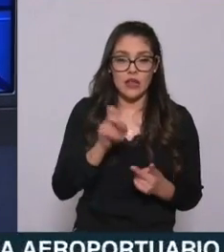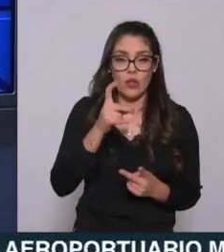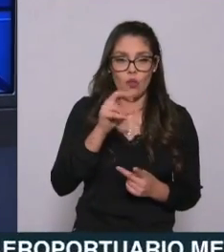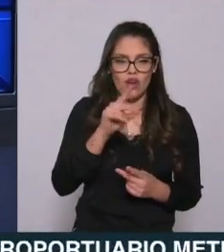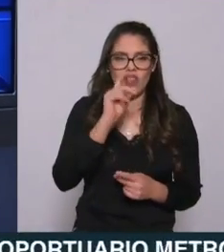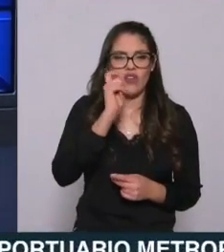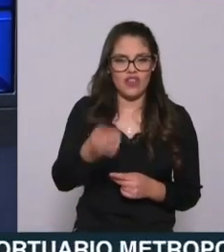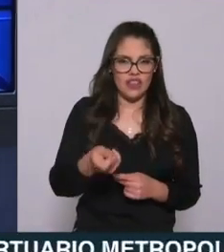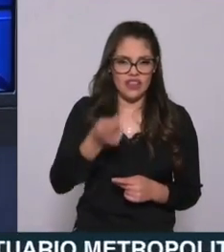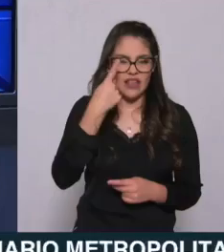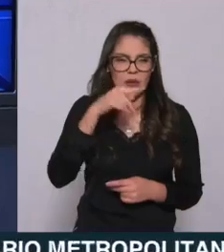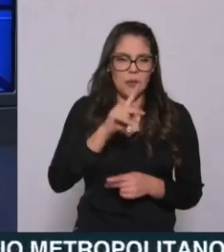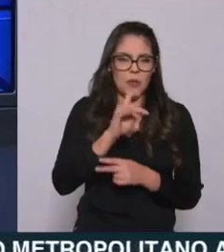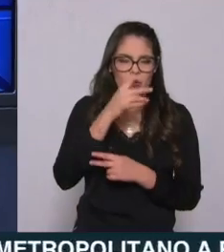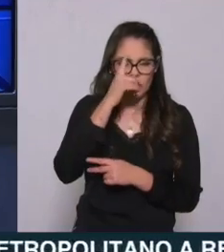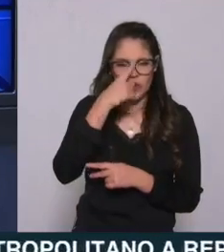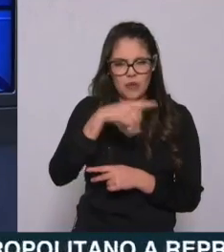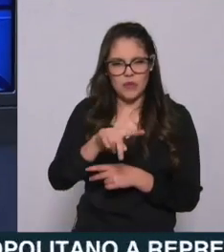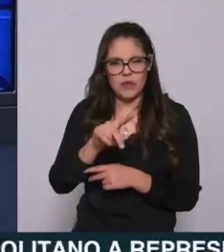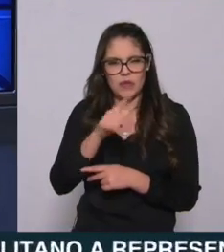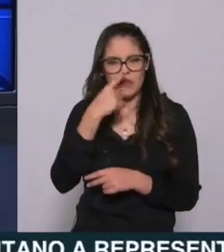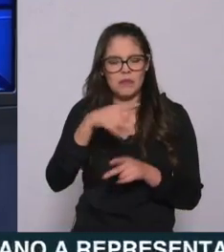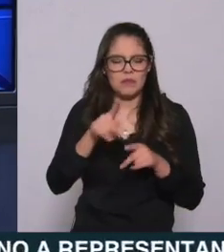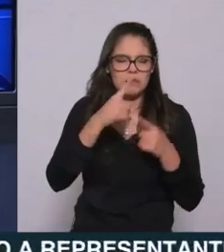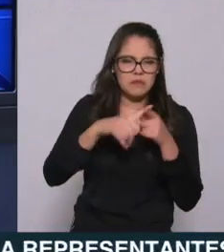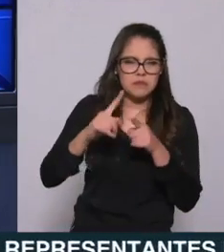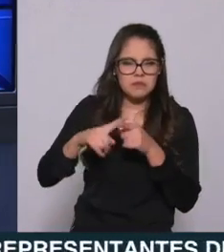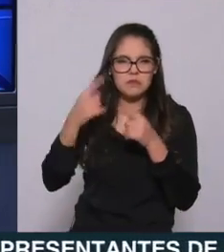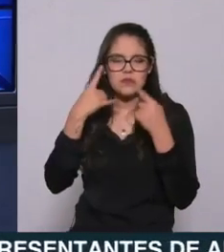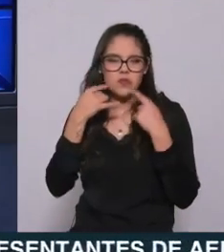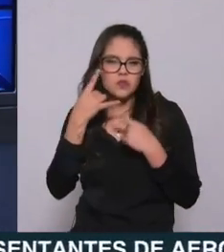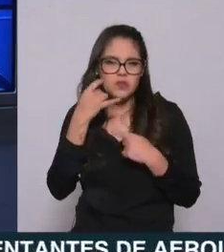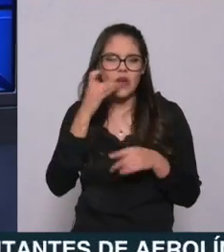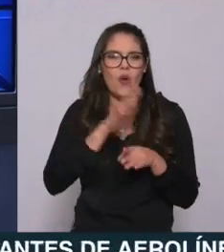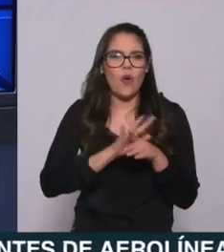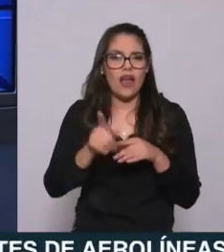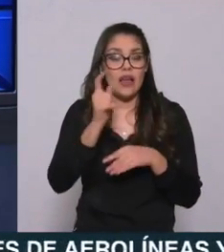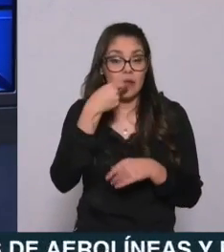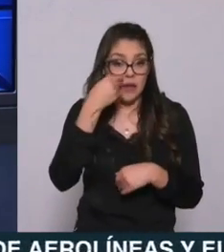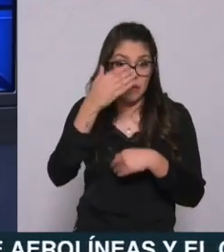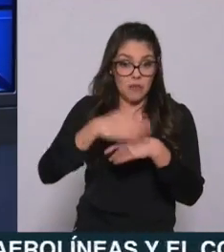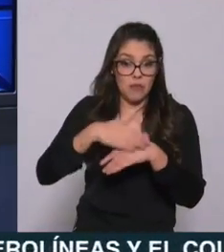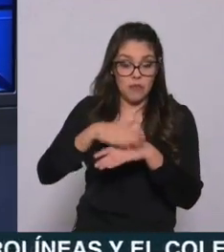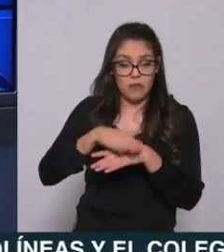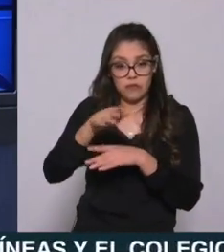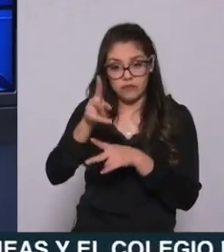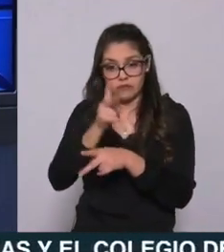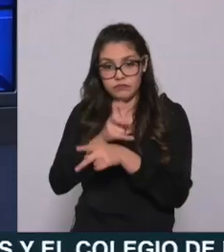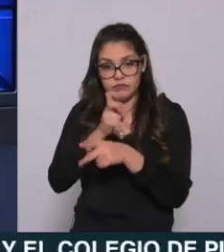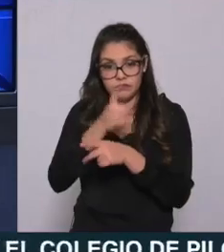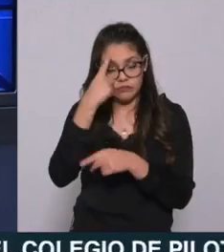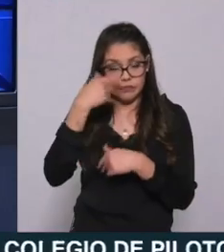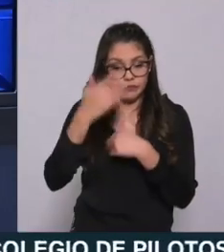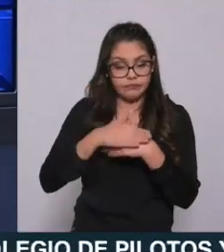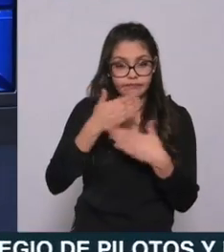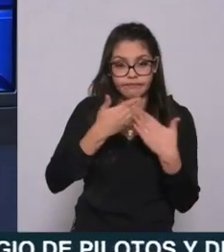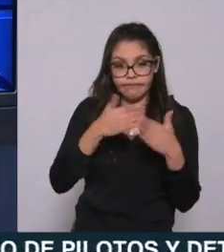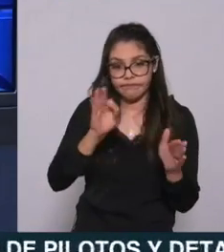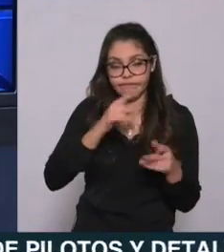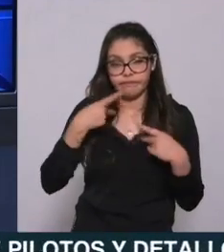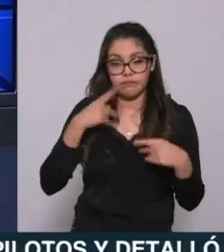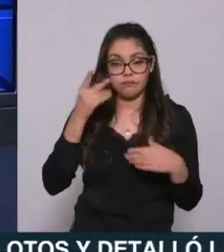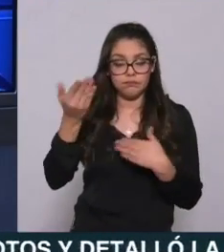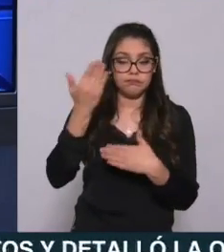productores de Mutis Teatro y Espectáculos para platicarnos los detalles de la convocatoria de talentos emergentes que tienen ya abierta y también